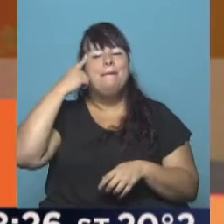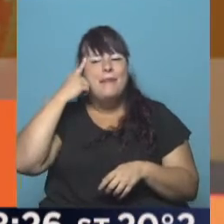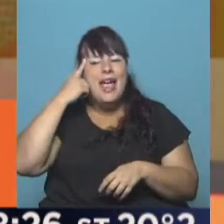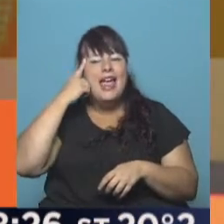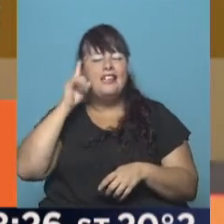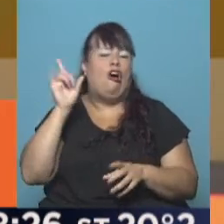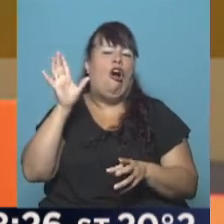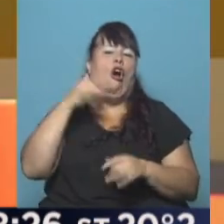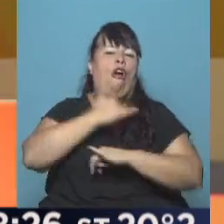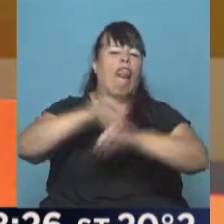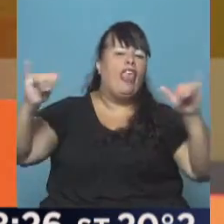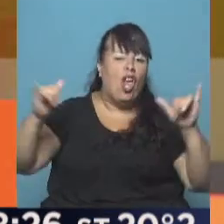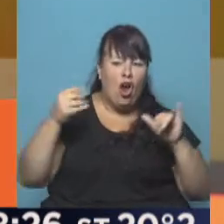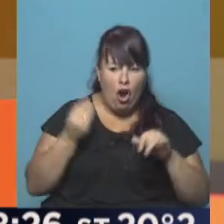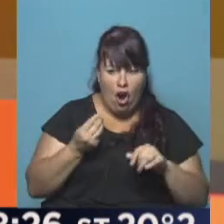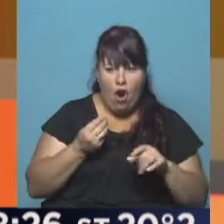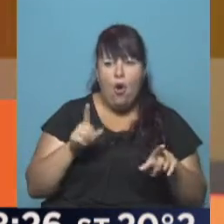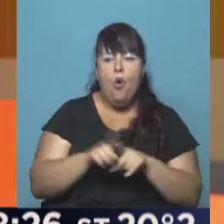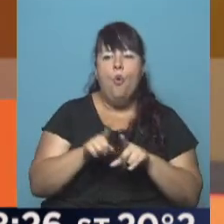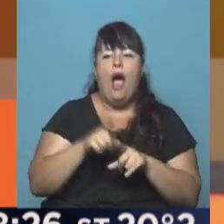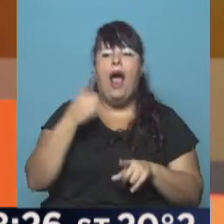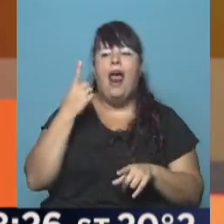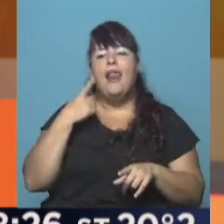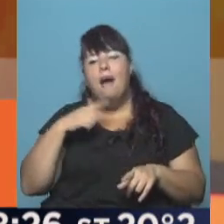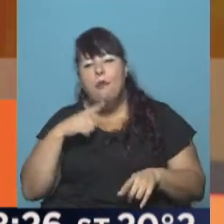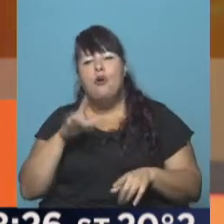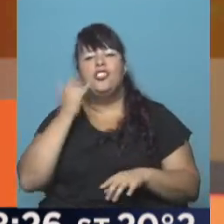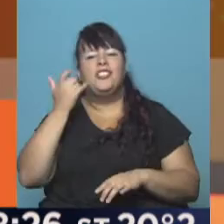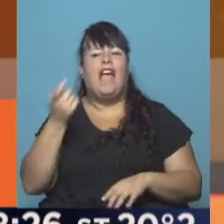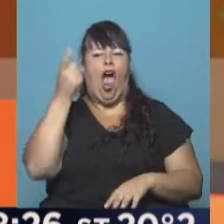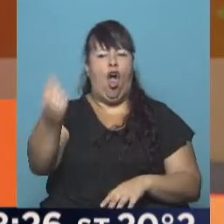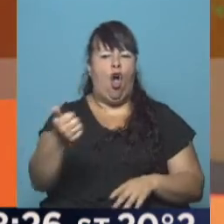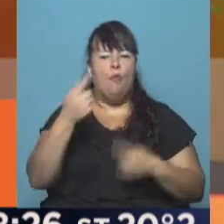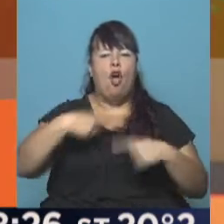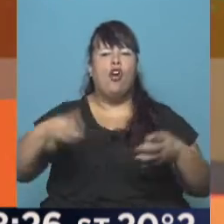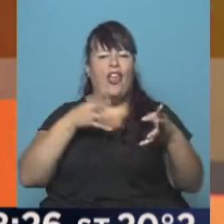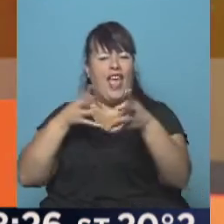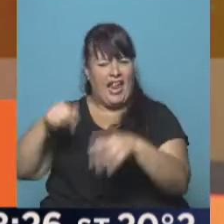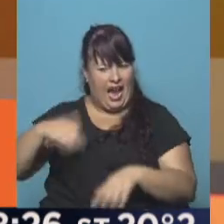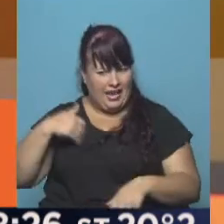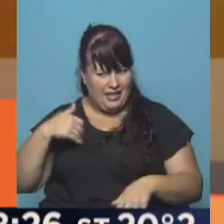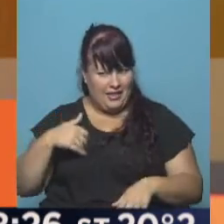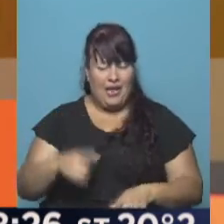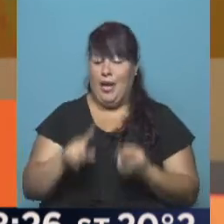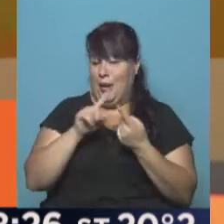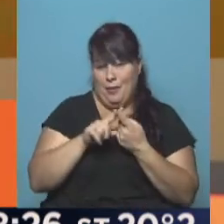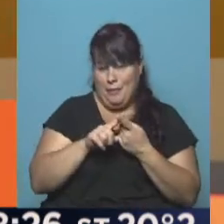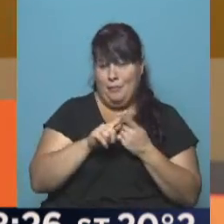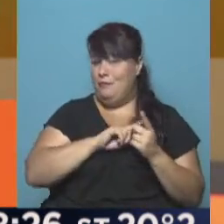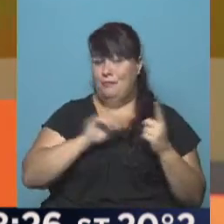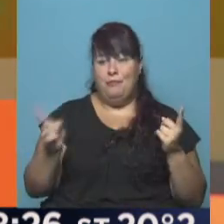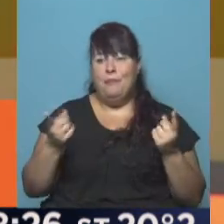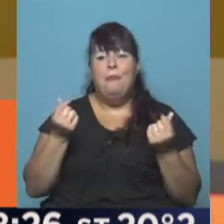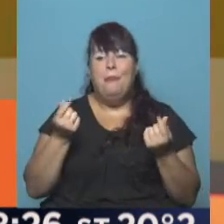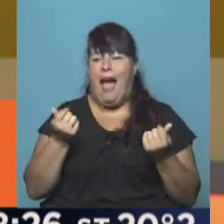saco a los medios que como una intención o como que ya se compró material bélico en nuestro país primero que no los